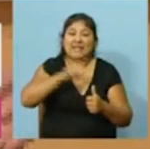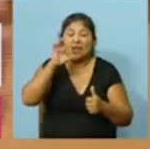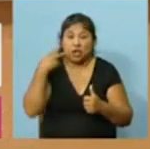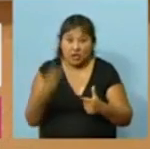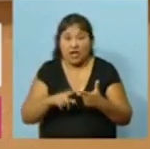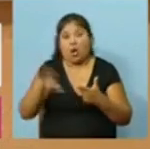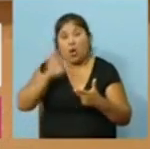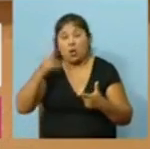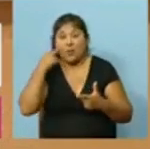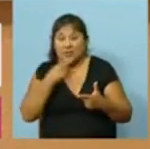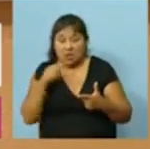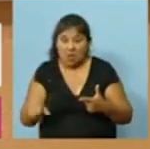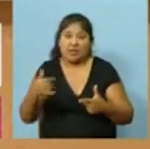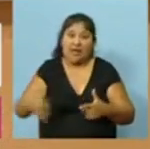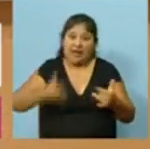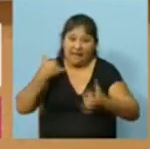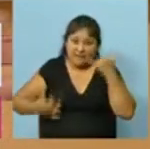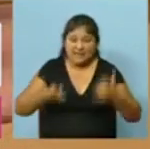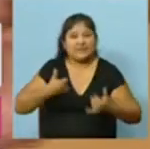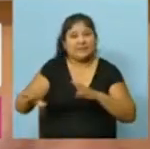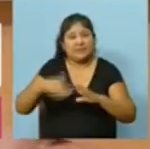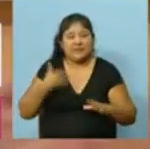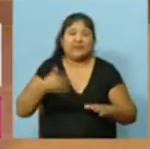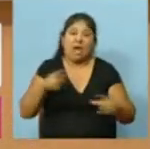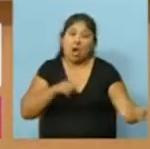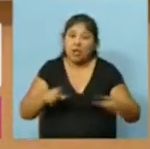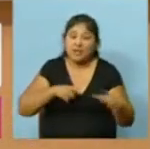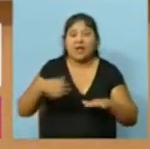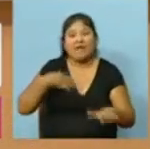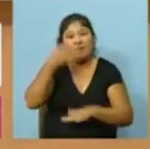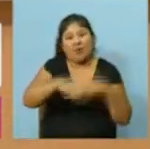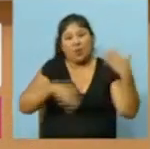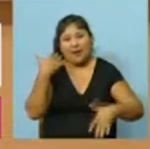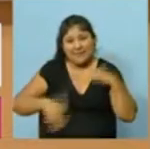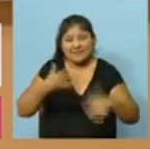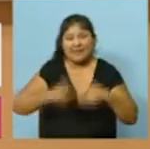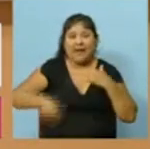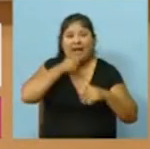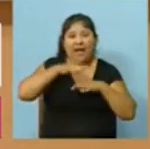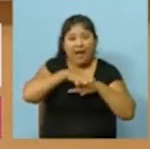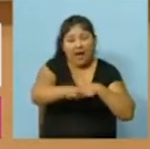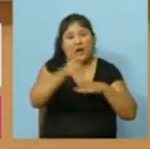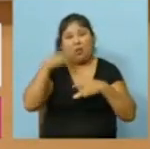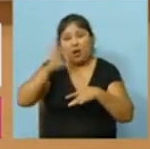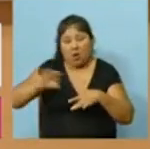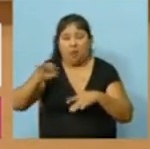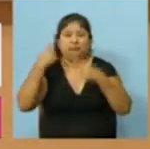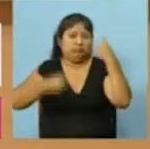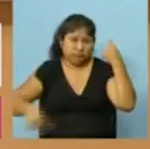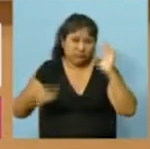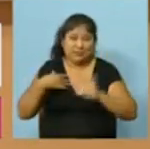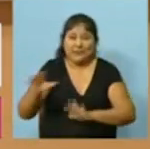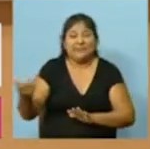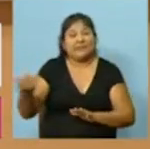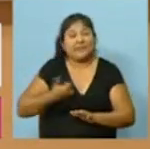asistencias para sacar agua para sacar a la gente para sacar el barro y después de accionar directamente el misterio infraestructura con